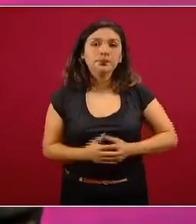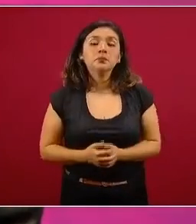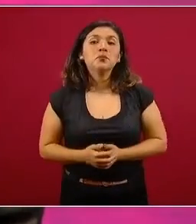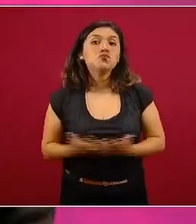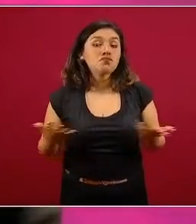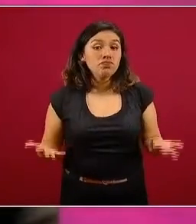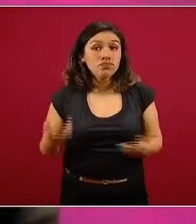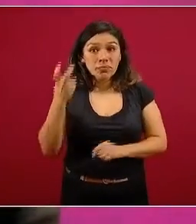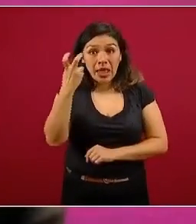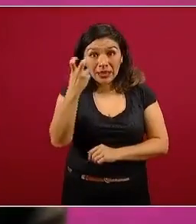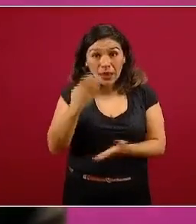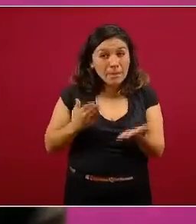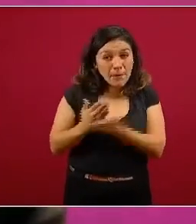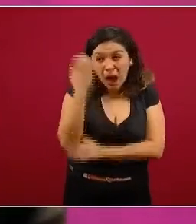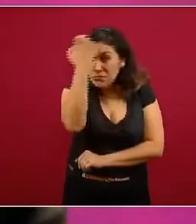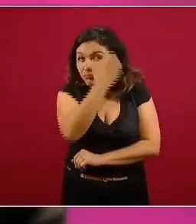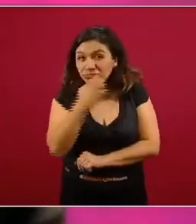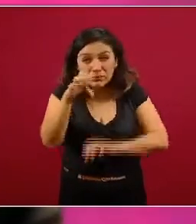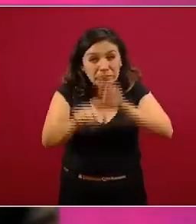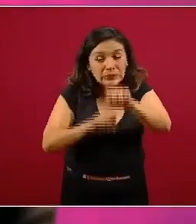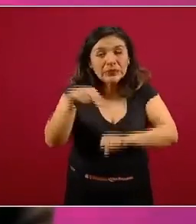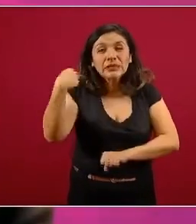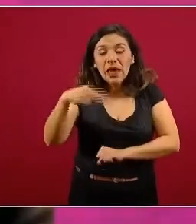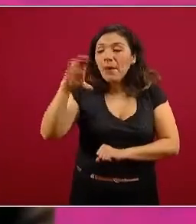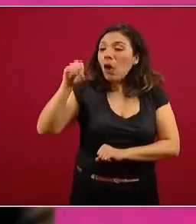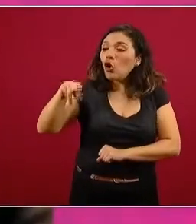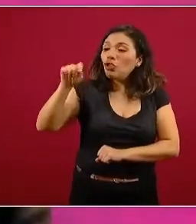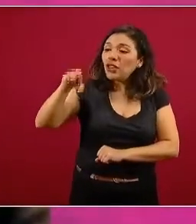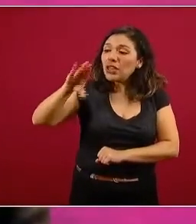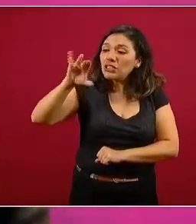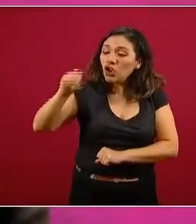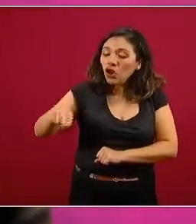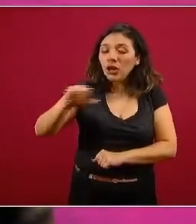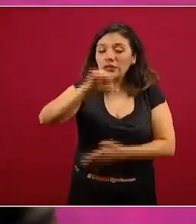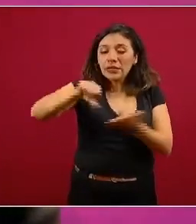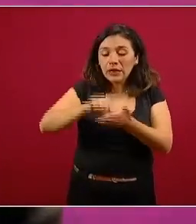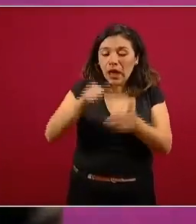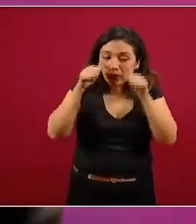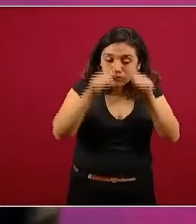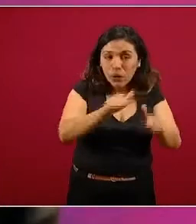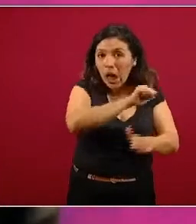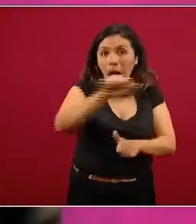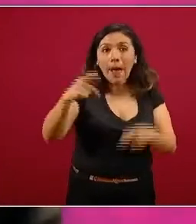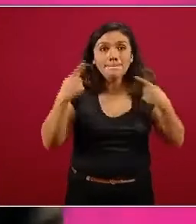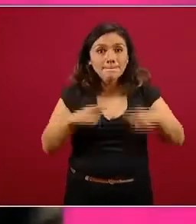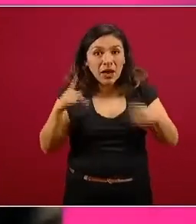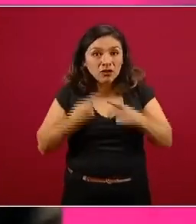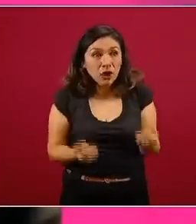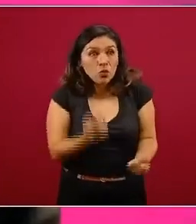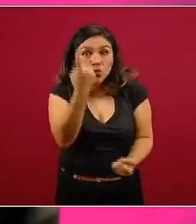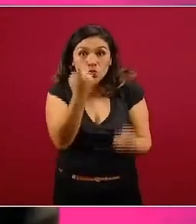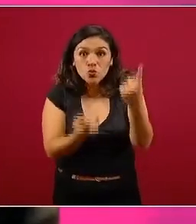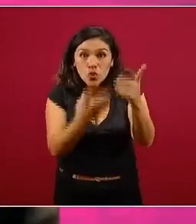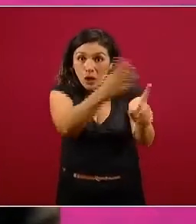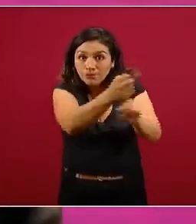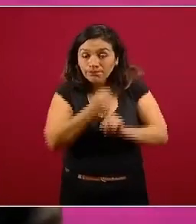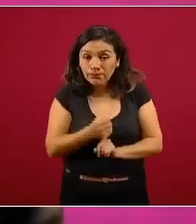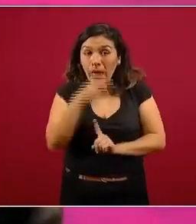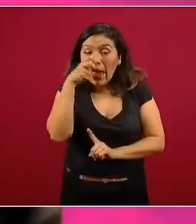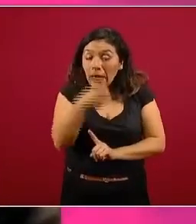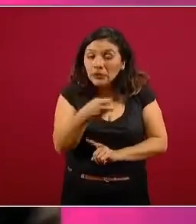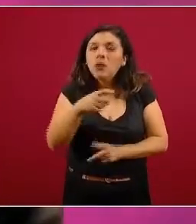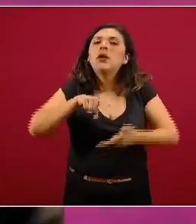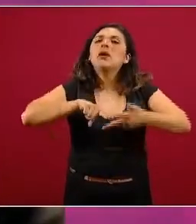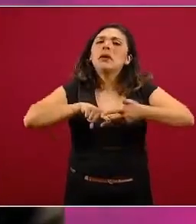Conforme esta intervención, que se llama contención centrada en personas o en casos,